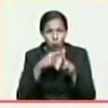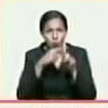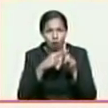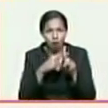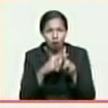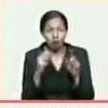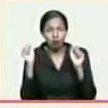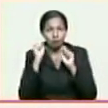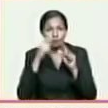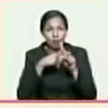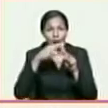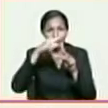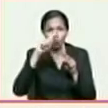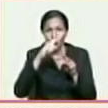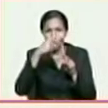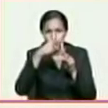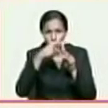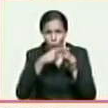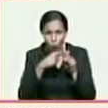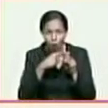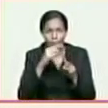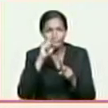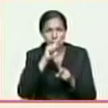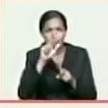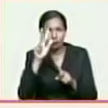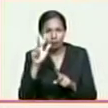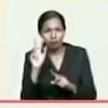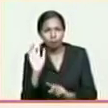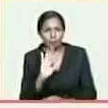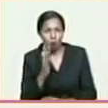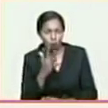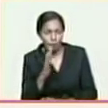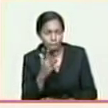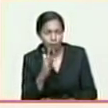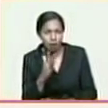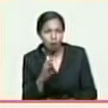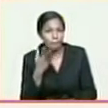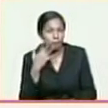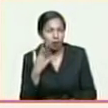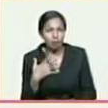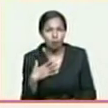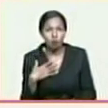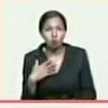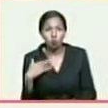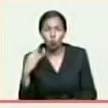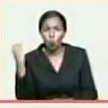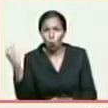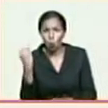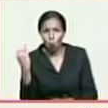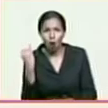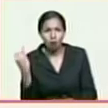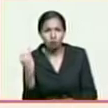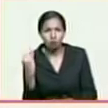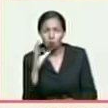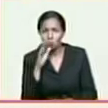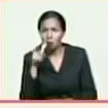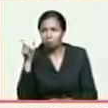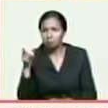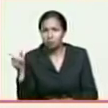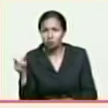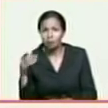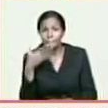grados centígrados. Si no está en la habitación o si va a salir de la habitación, por favor, apague las luces, apague el aire